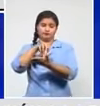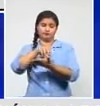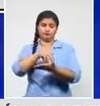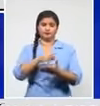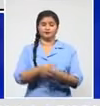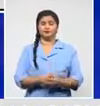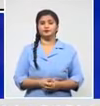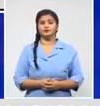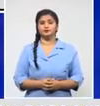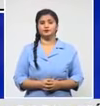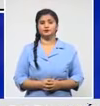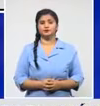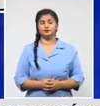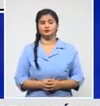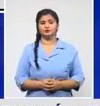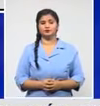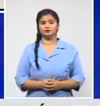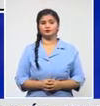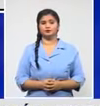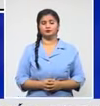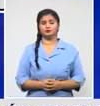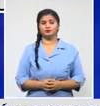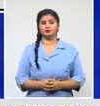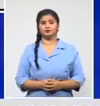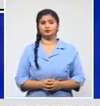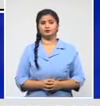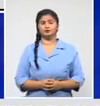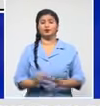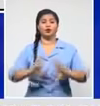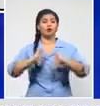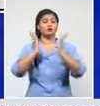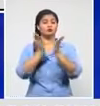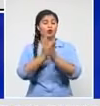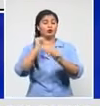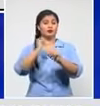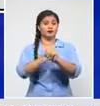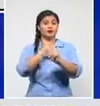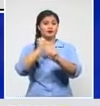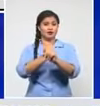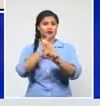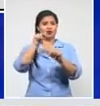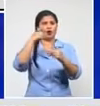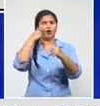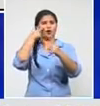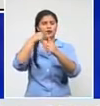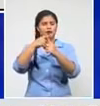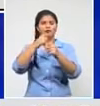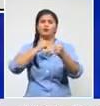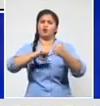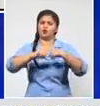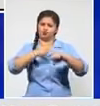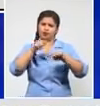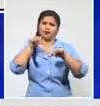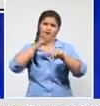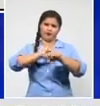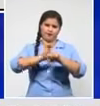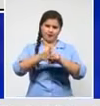con todo el trabajo que se viene realizando, va hacia el control de la enfermedad. En La